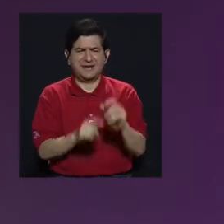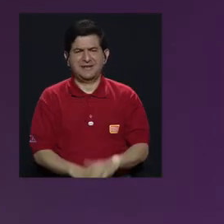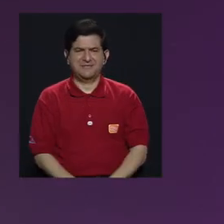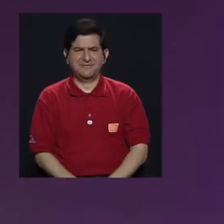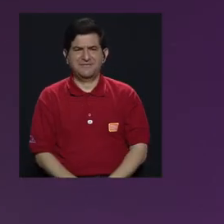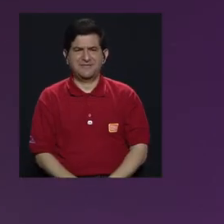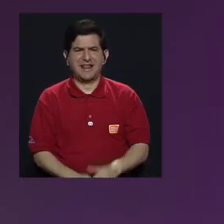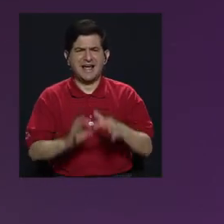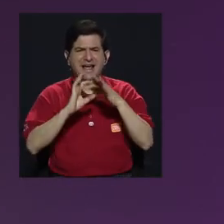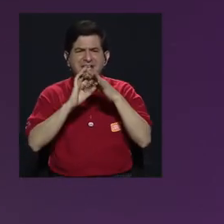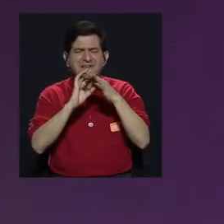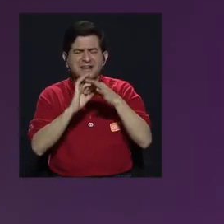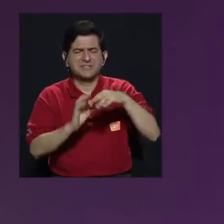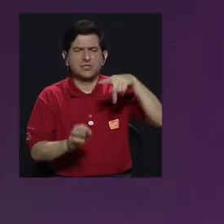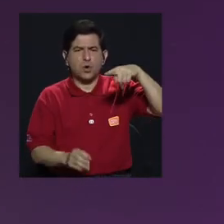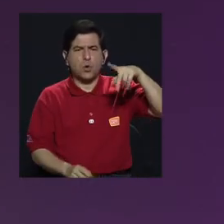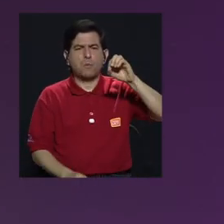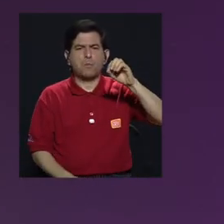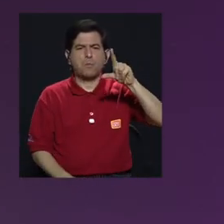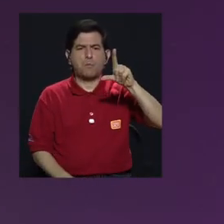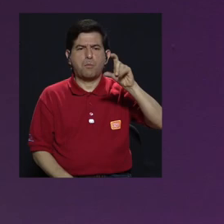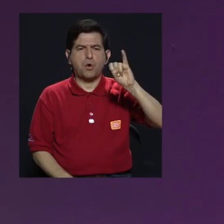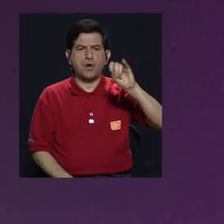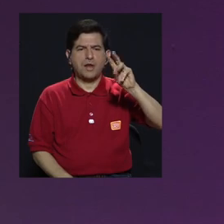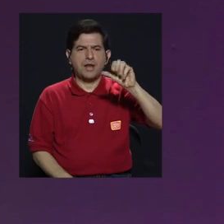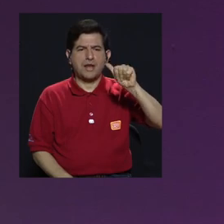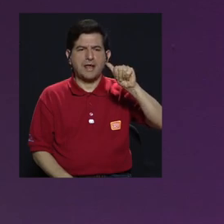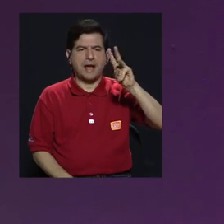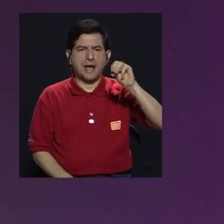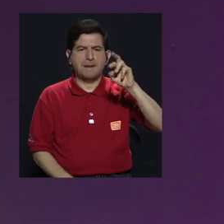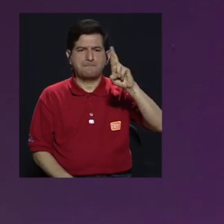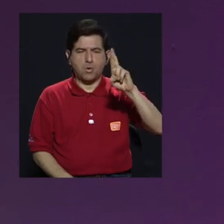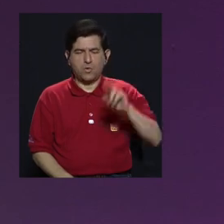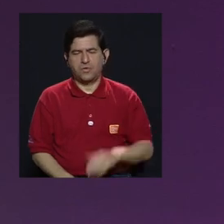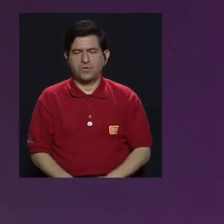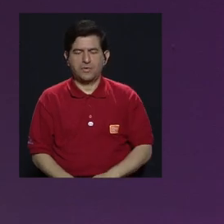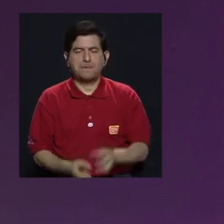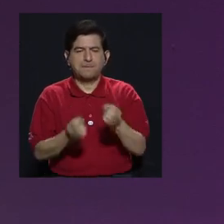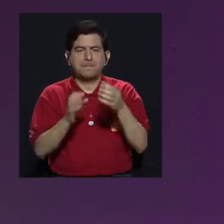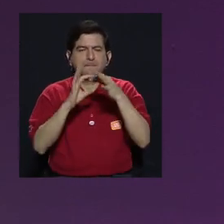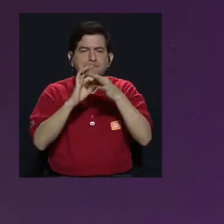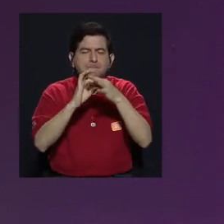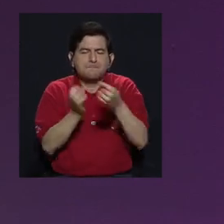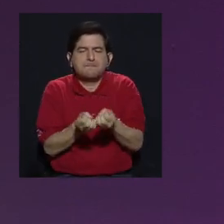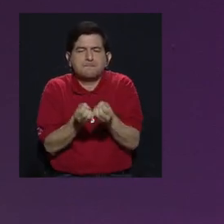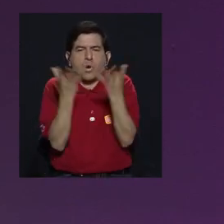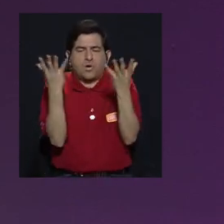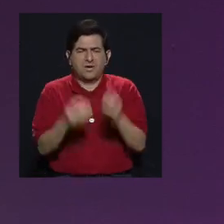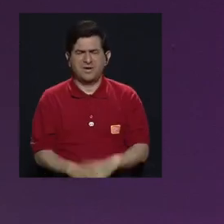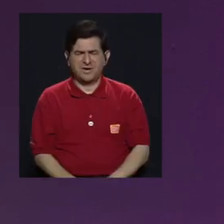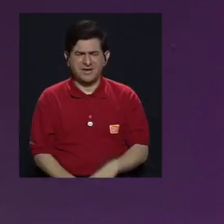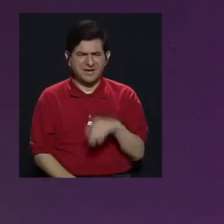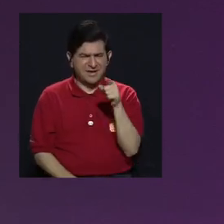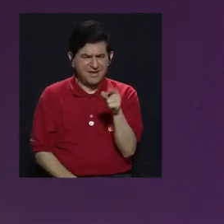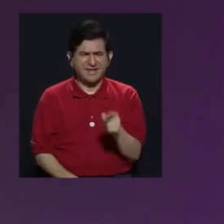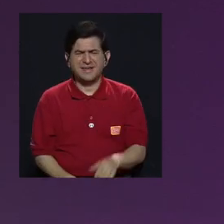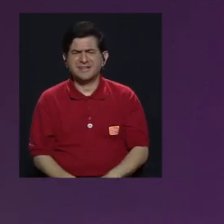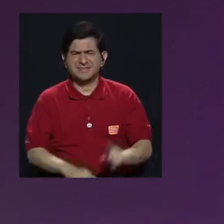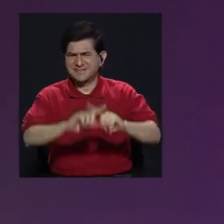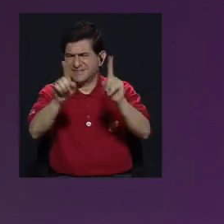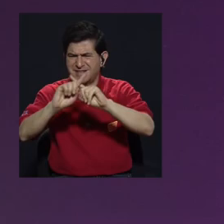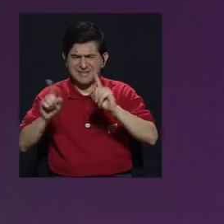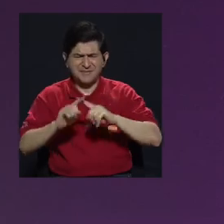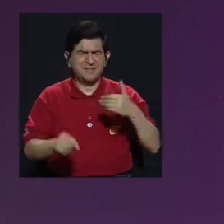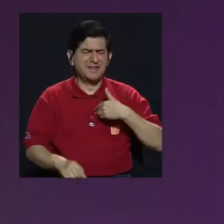término, relaciones poliamorosas. ¿De dónde sale? ¿Hace cuánto se empieza a escuchar? ¿Y cuáles son